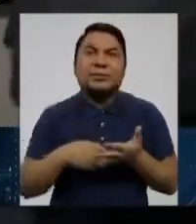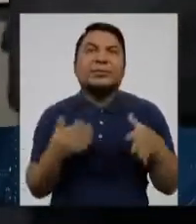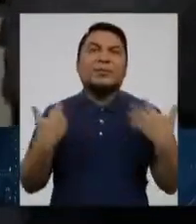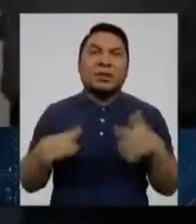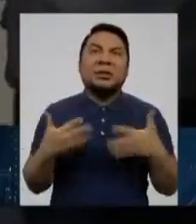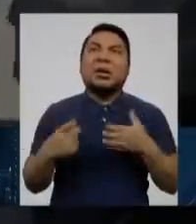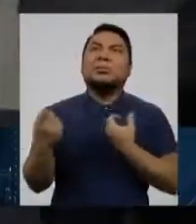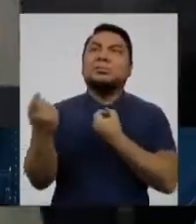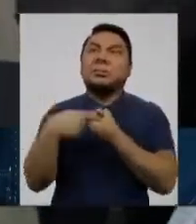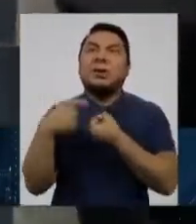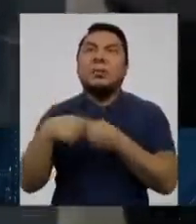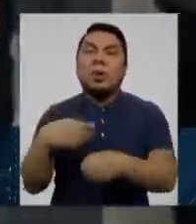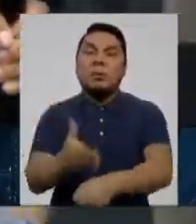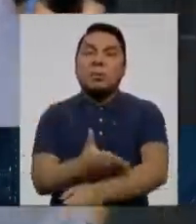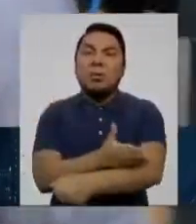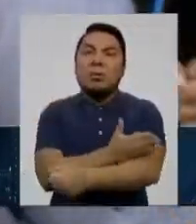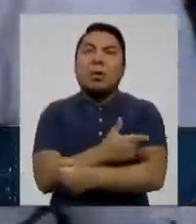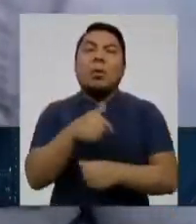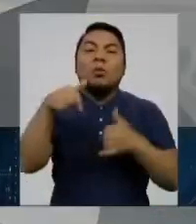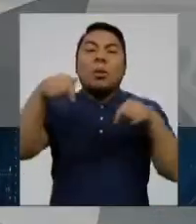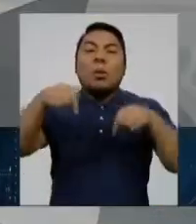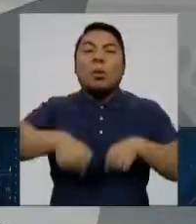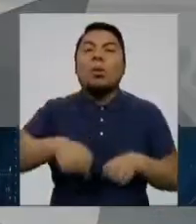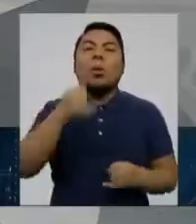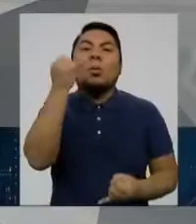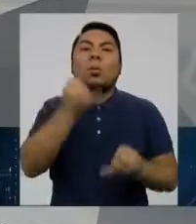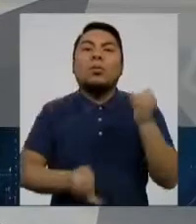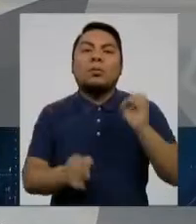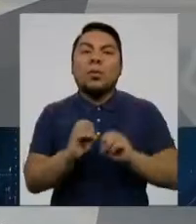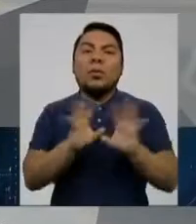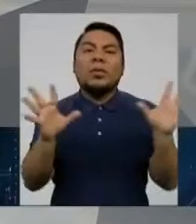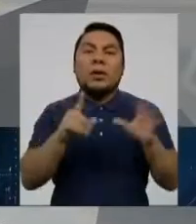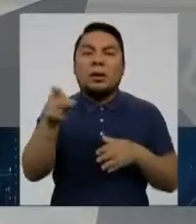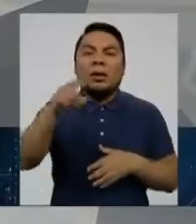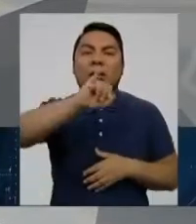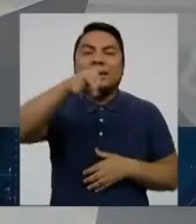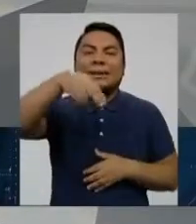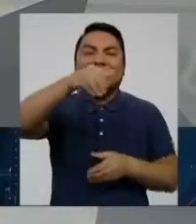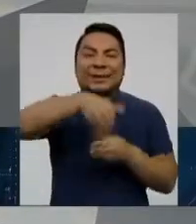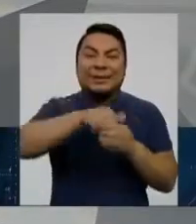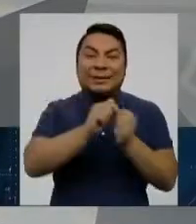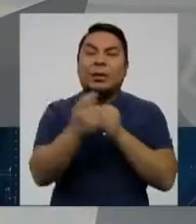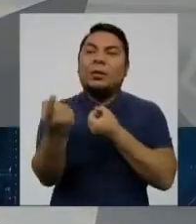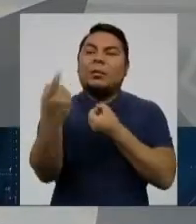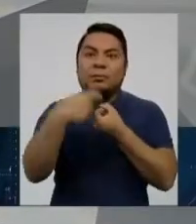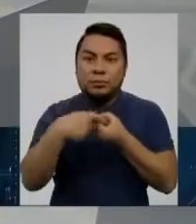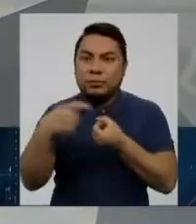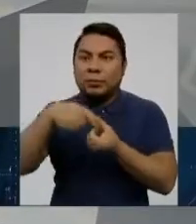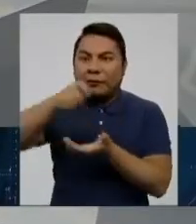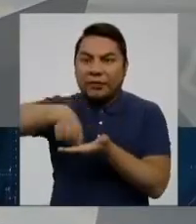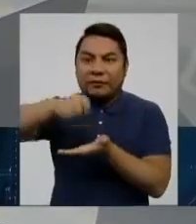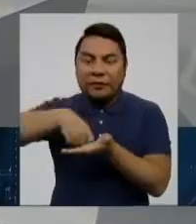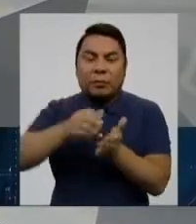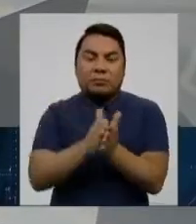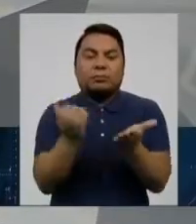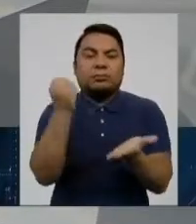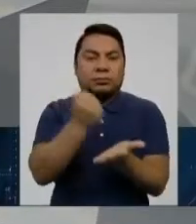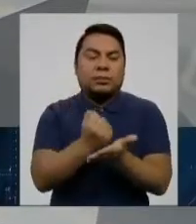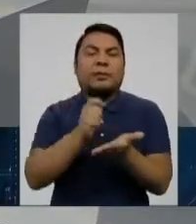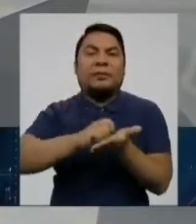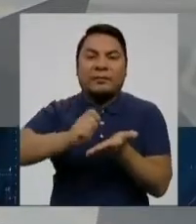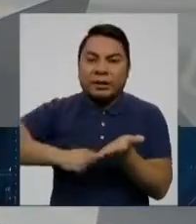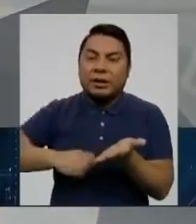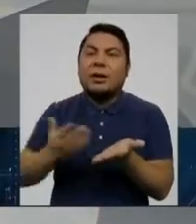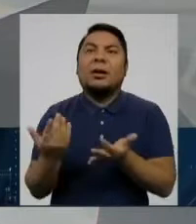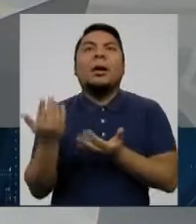pues desarrollándose en estos momentos, reiteramos, en el Jurado Electoral Especial Lima Centro, en vivo y en directo, y